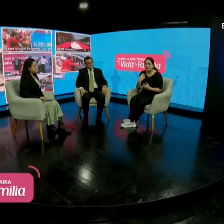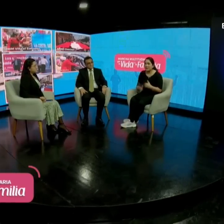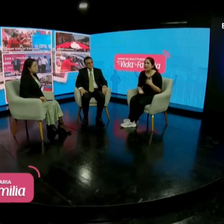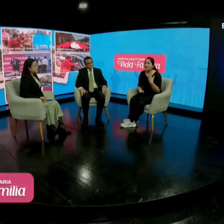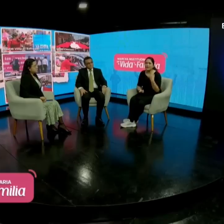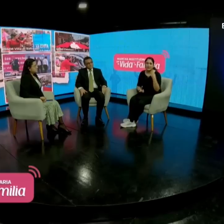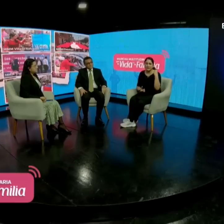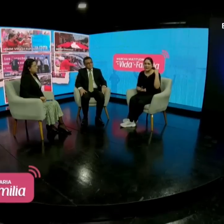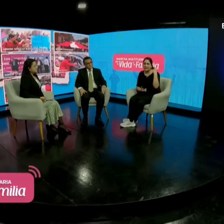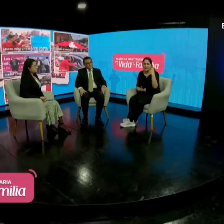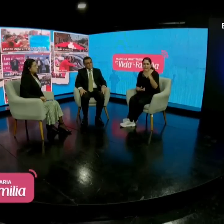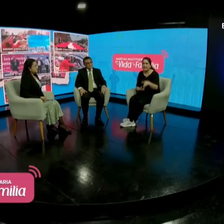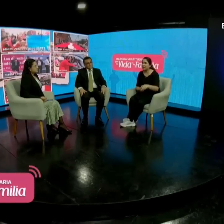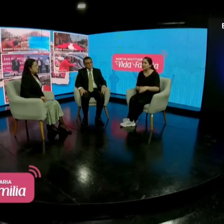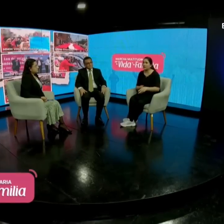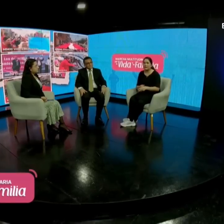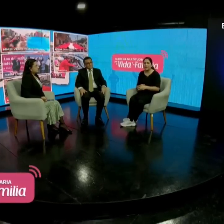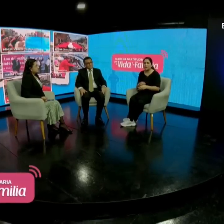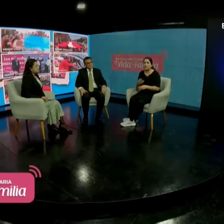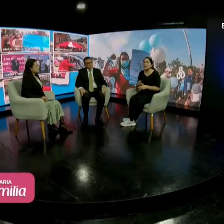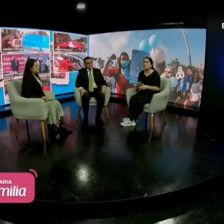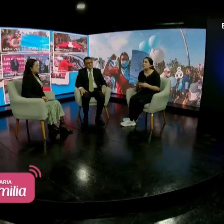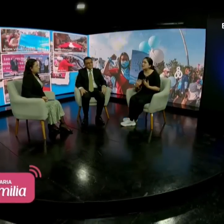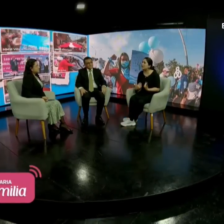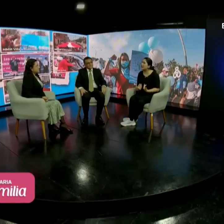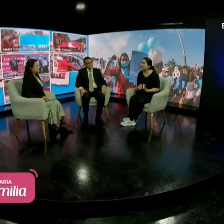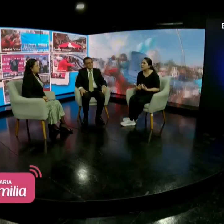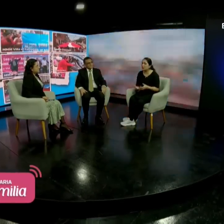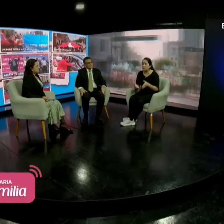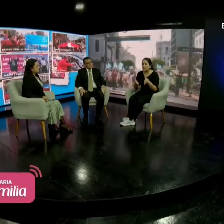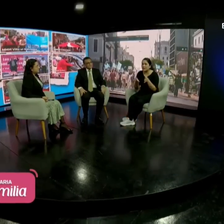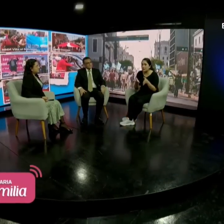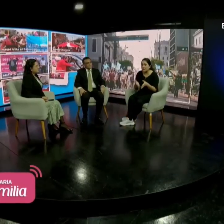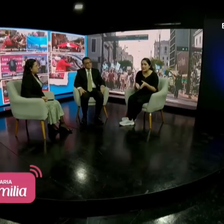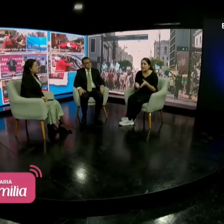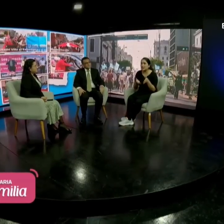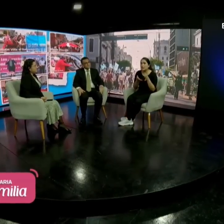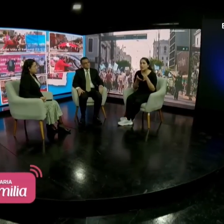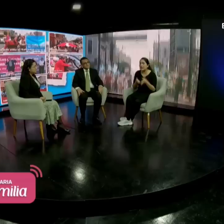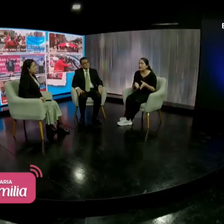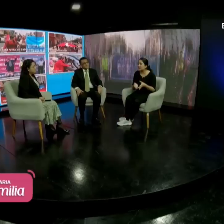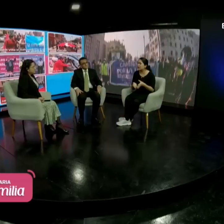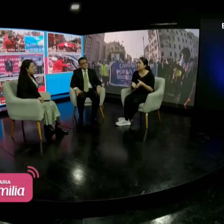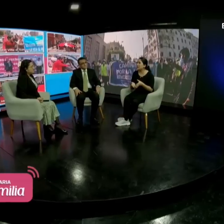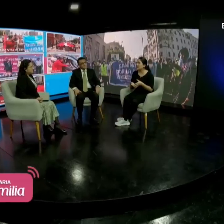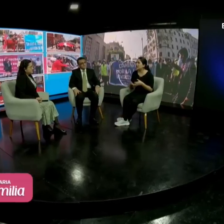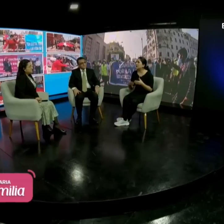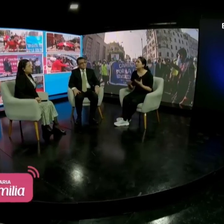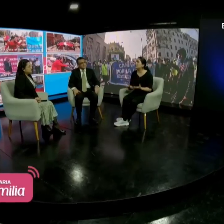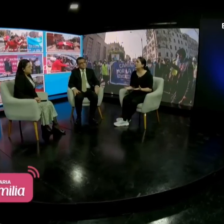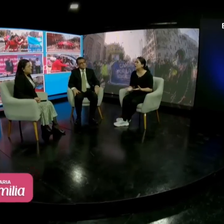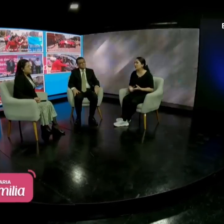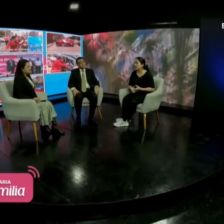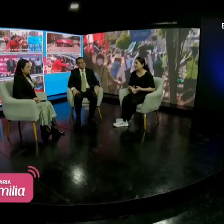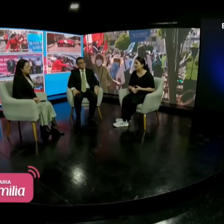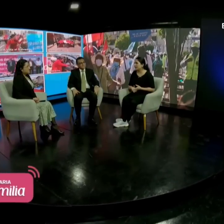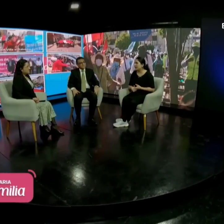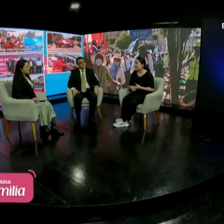vas a trabajar y vas a tener la zapatilla que nunca tuviste. Pero ese abrazo que cuando eras adolescente o cuando eras niño, ¿quién te lo